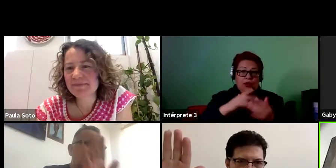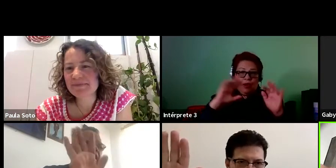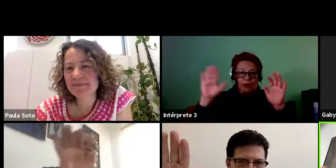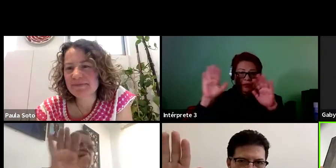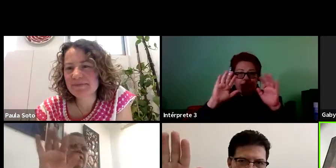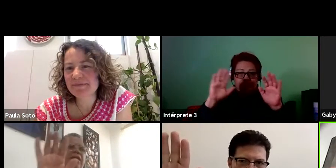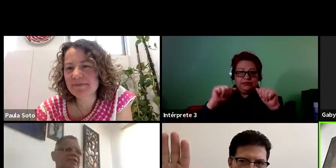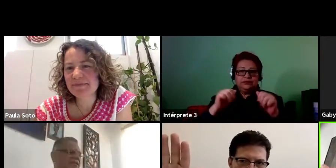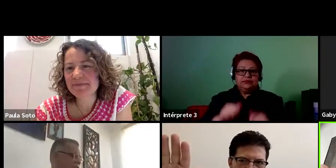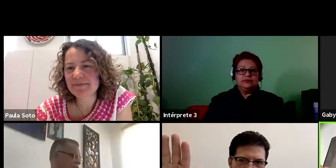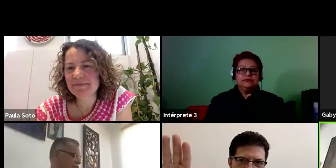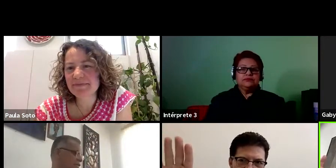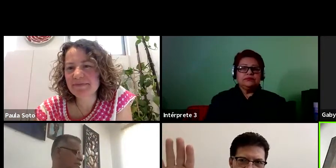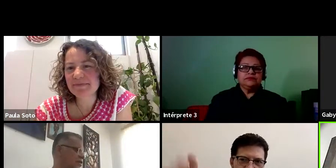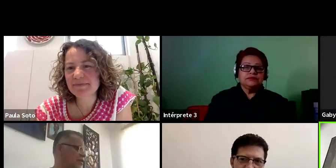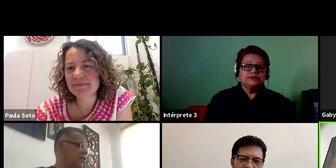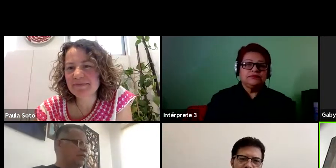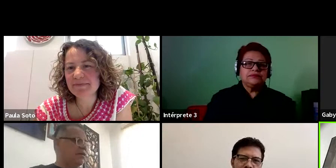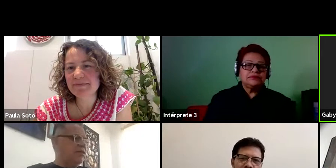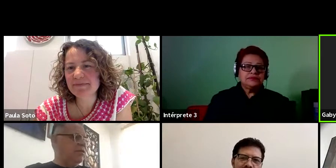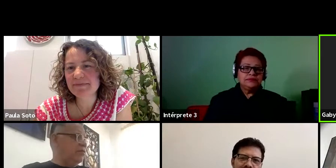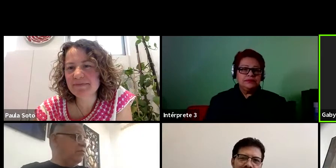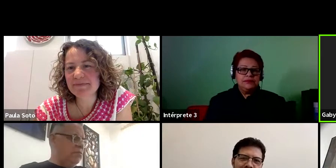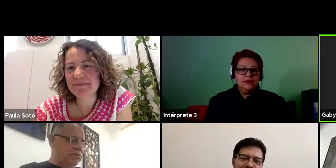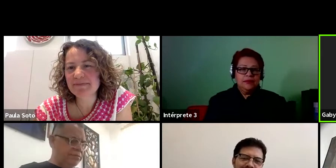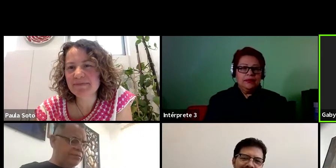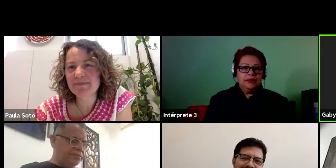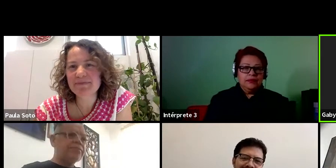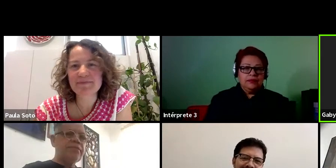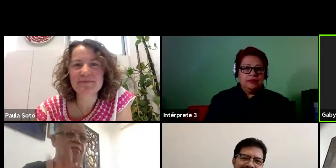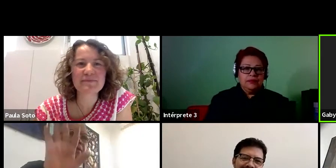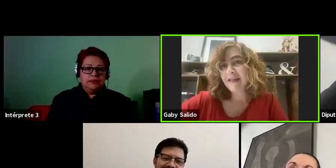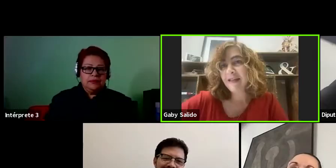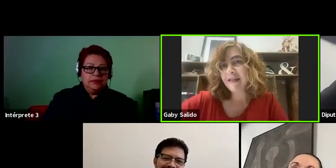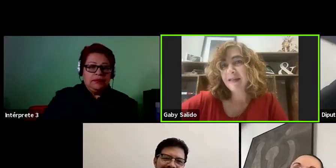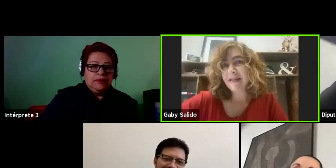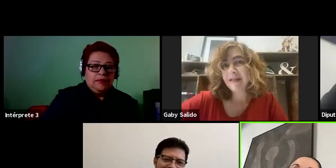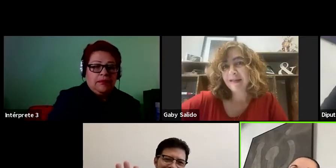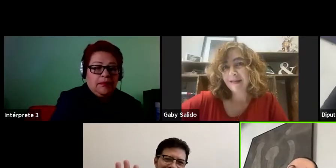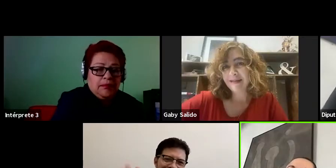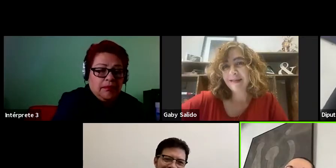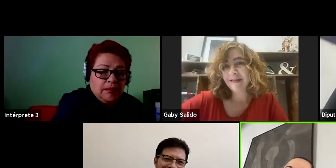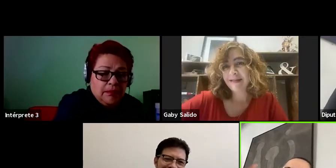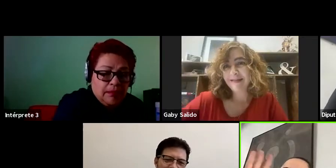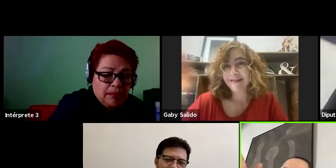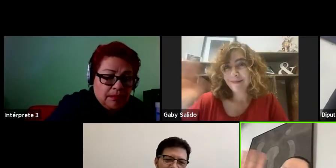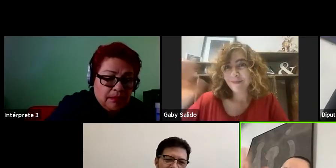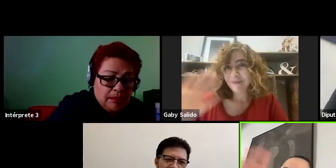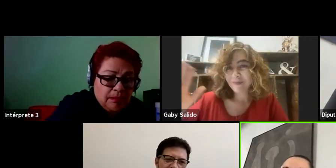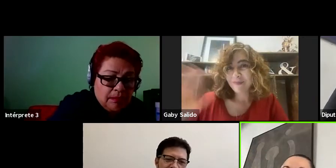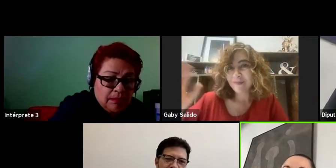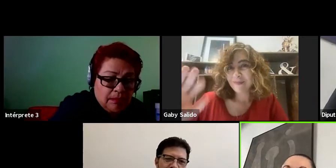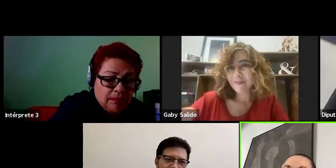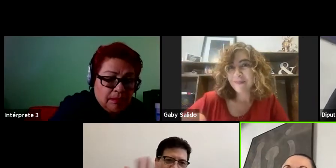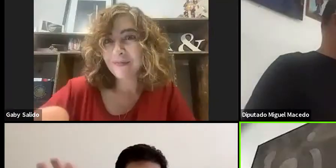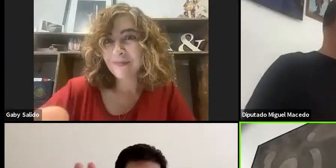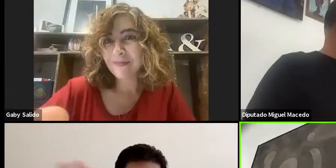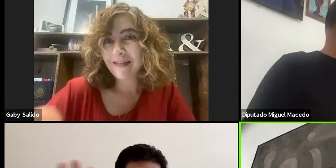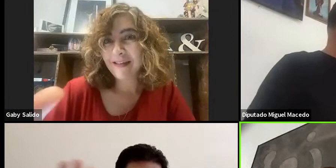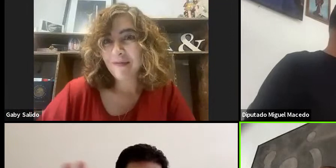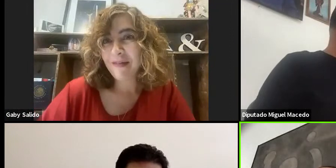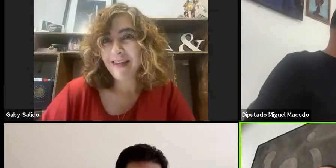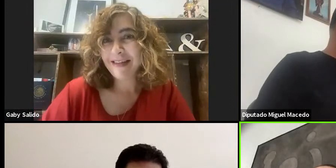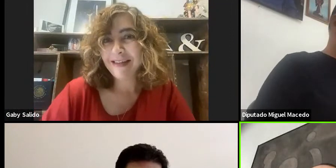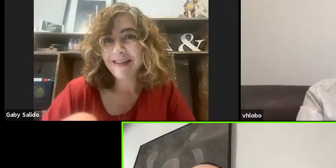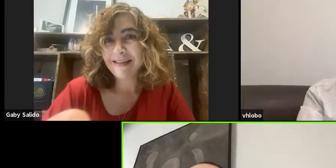hasta bonito luego. Día a todos. Gracias, diputados. Buen gracias. Día a todos. Gracias. Bonito día. Hasta pronto.